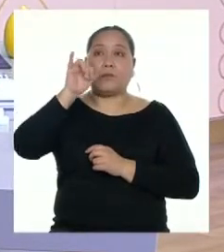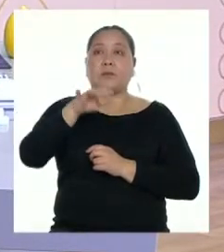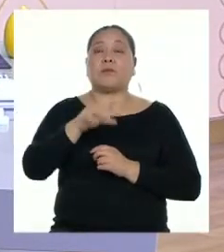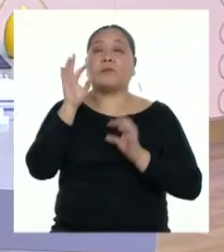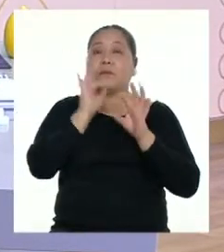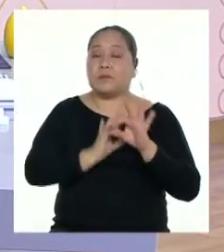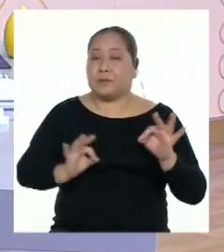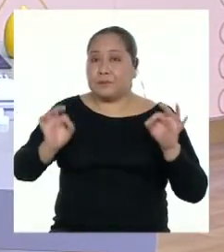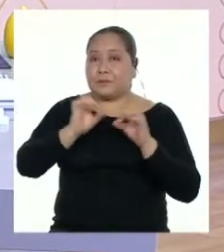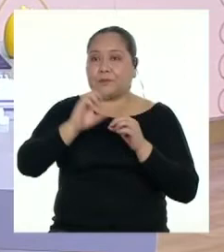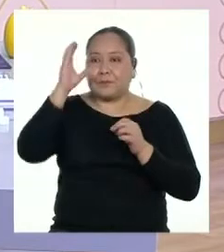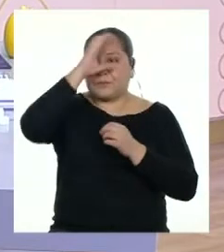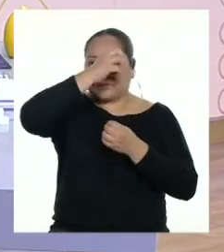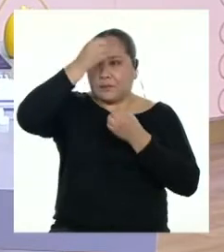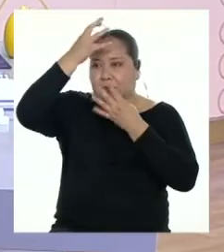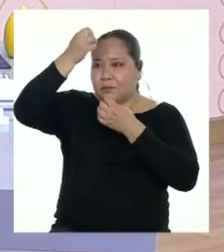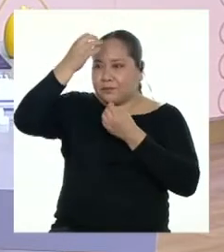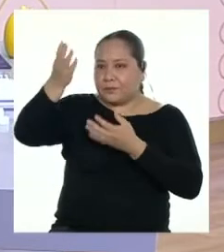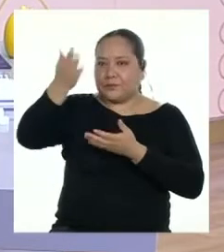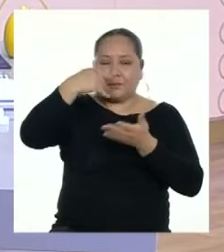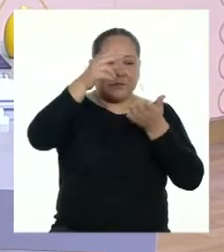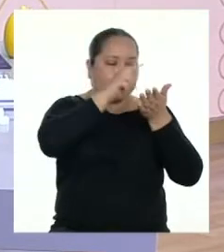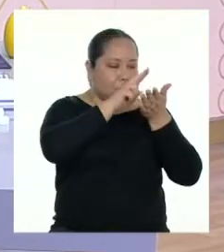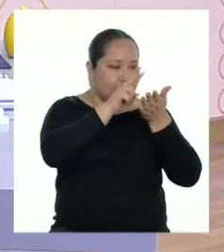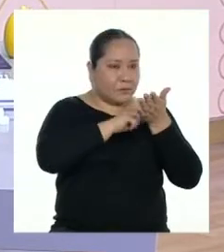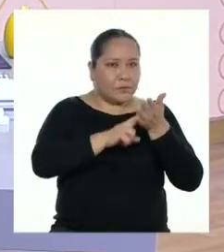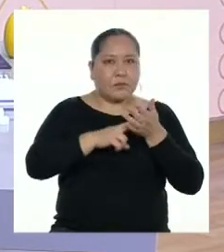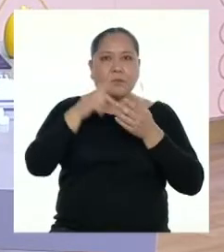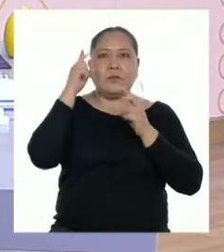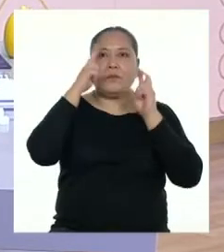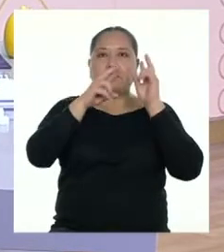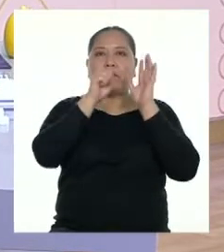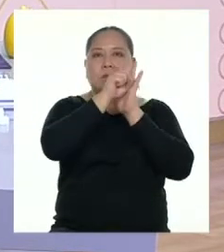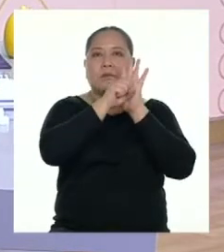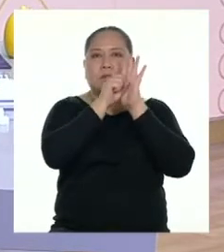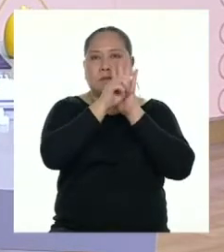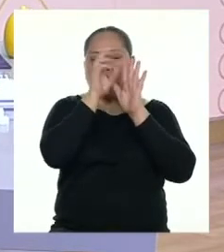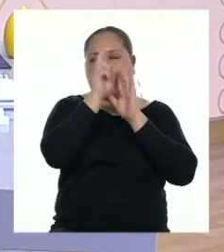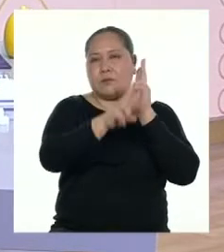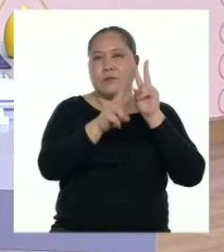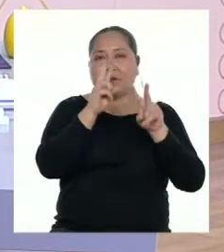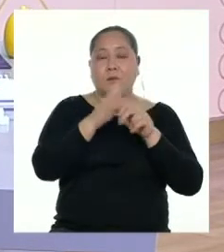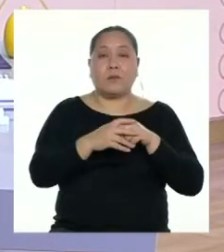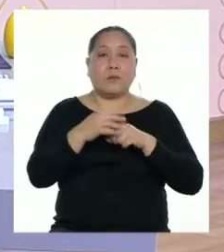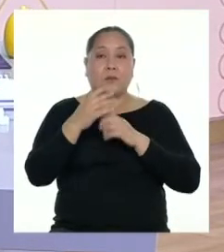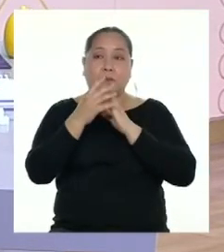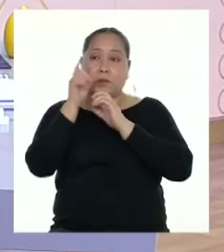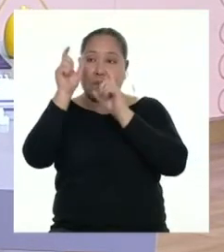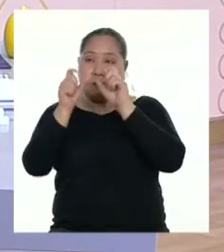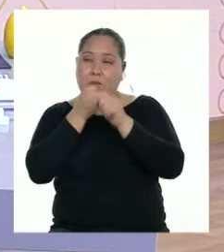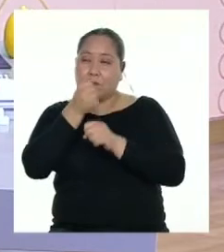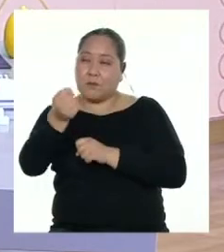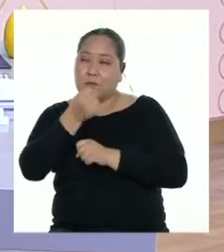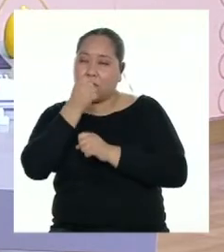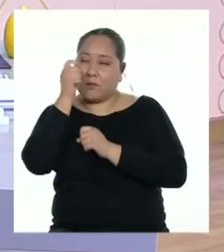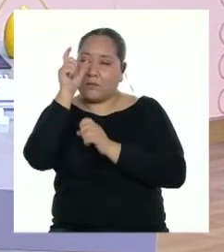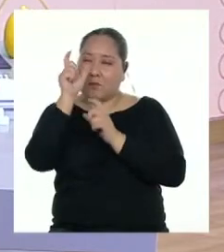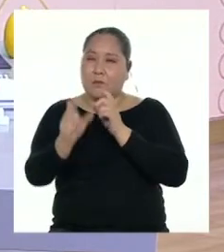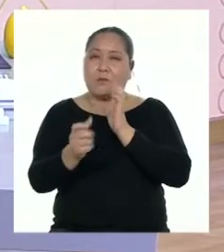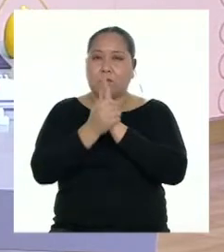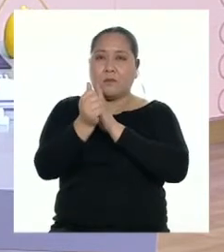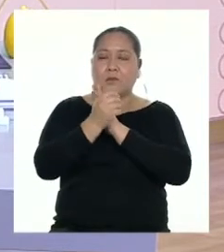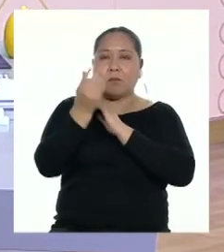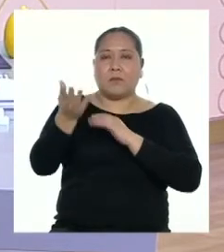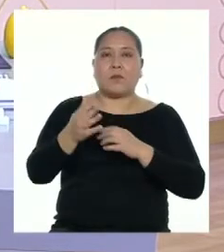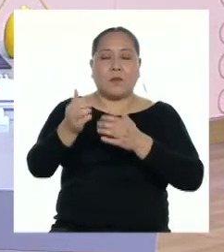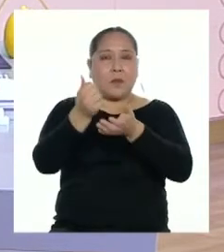etapa nos informemos más, leamos, veamos un video, entrevistemos a algún experto, pues nos ayudará a llegar con ideas sólidas a la